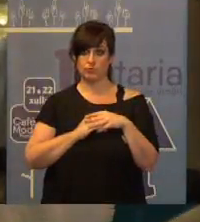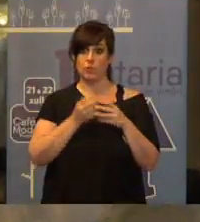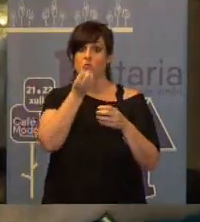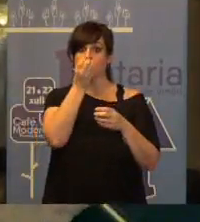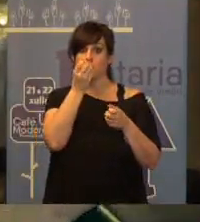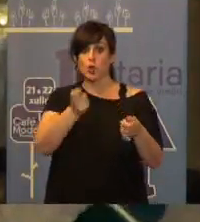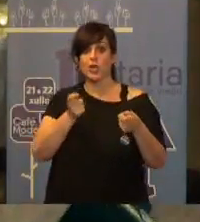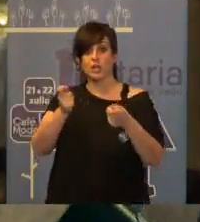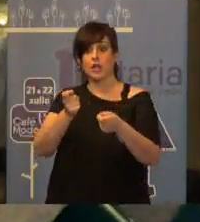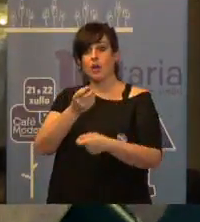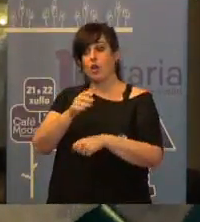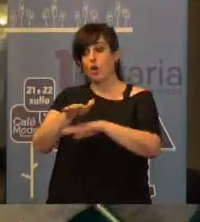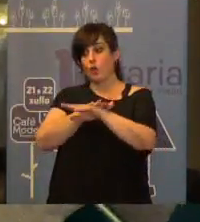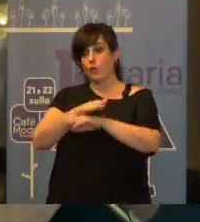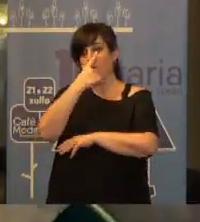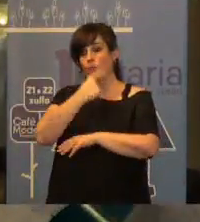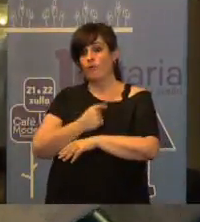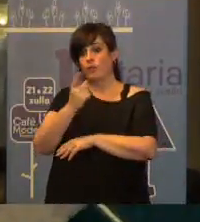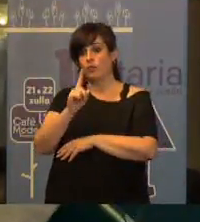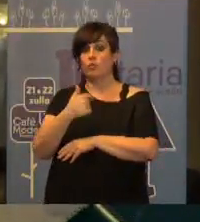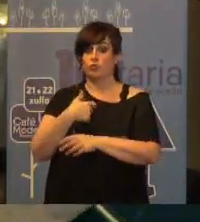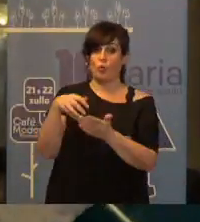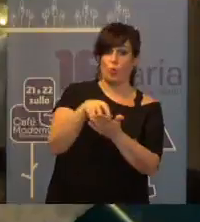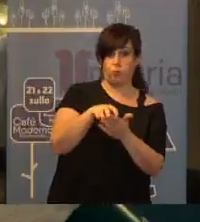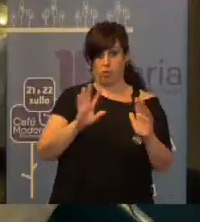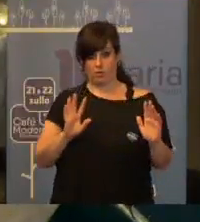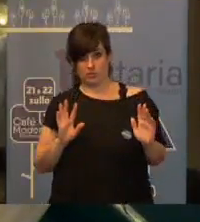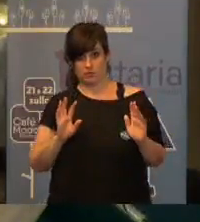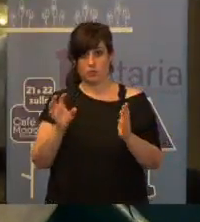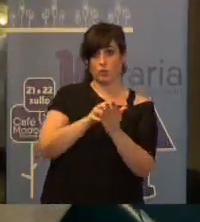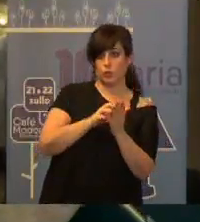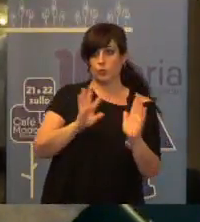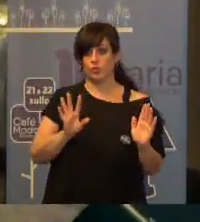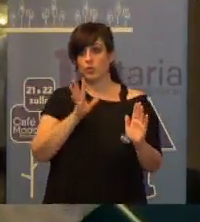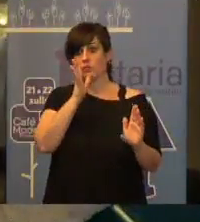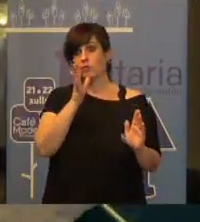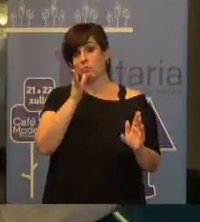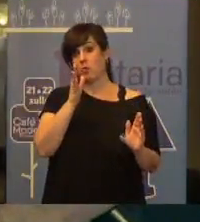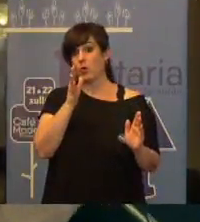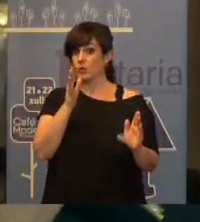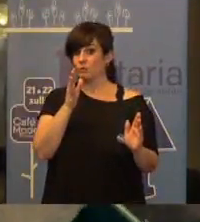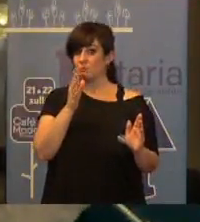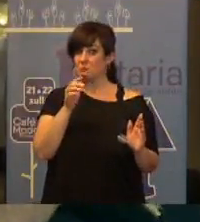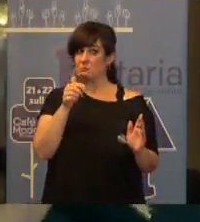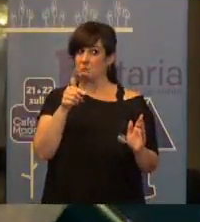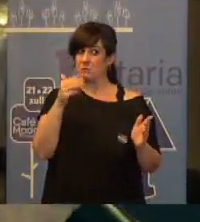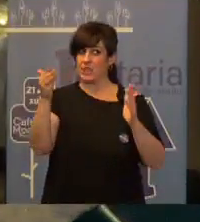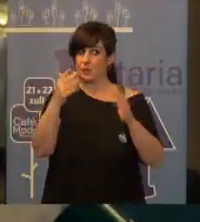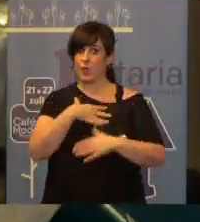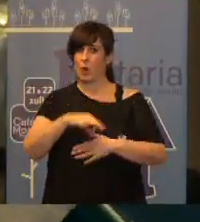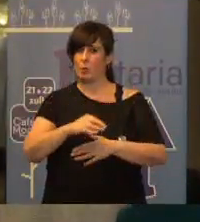PSOE, eu teño miñas dúbidas neso, porque naquel momento sería PSOE Ciudadanos e a mí me parece que o que